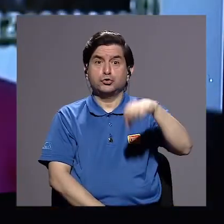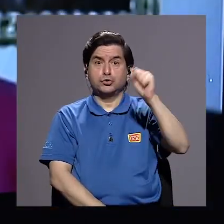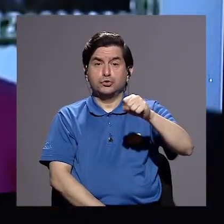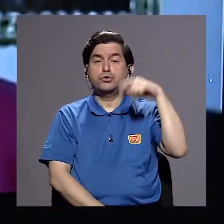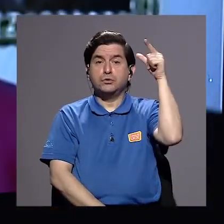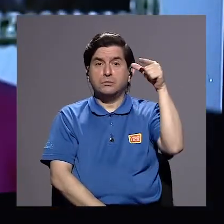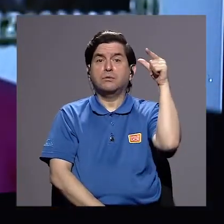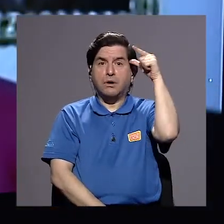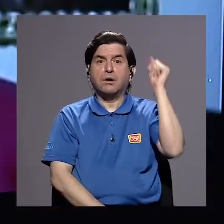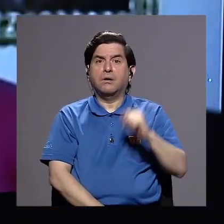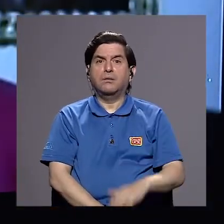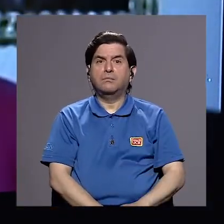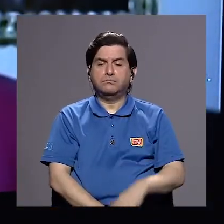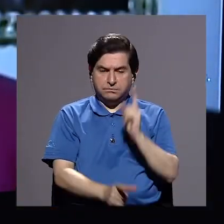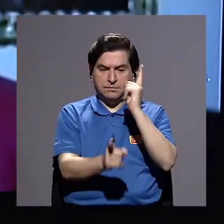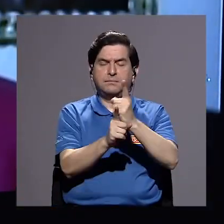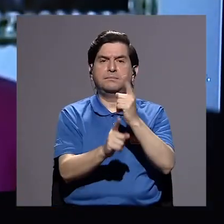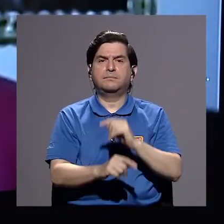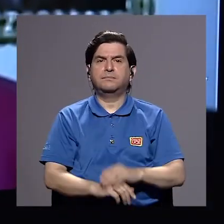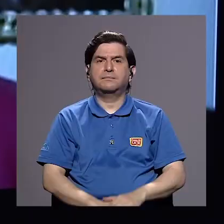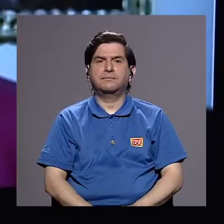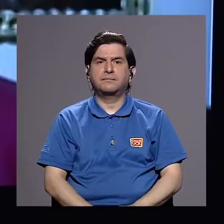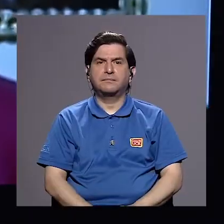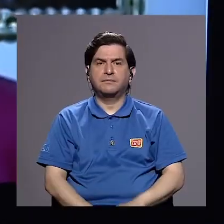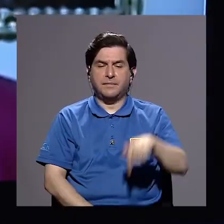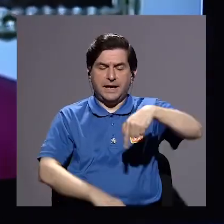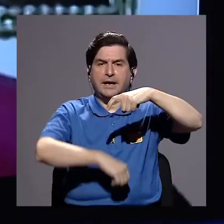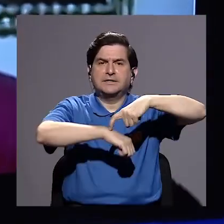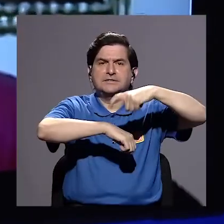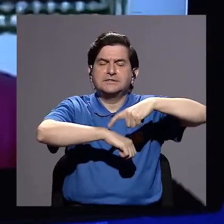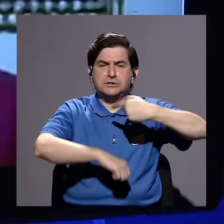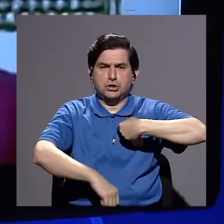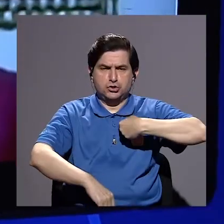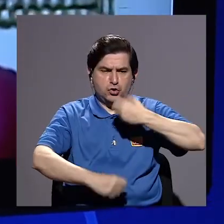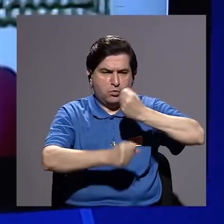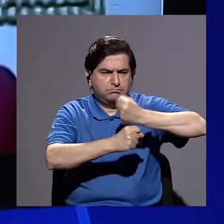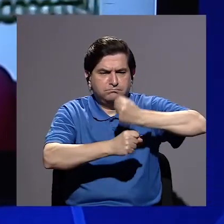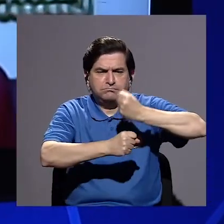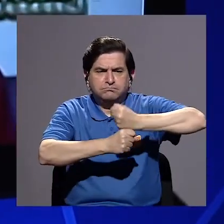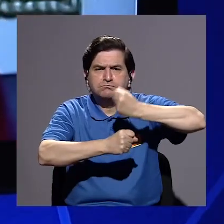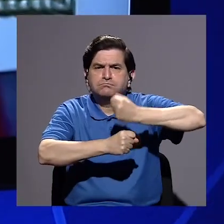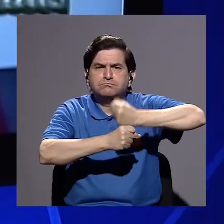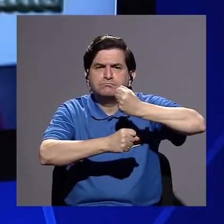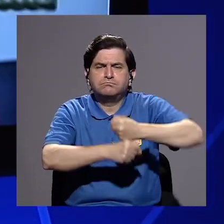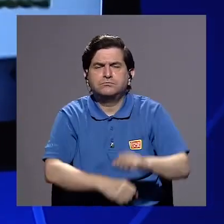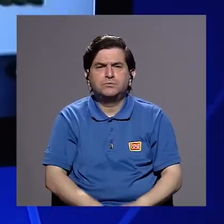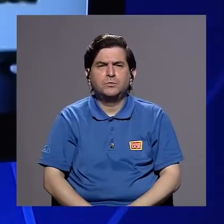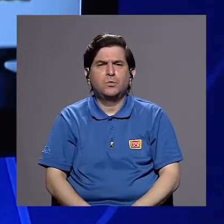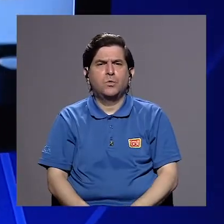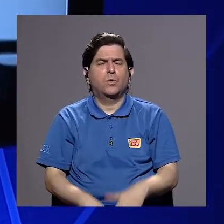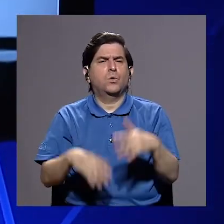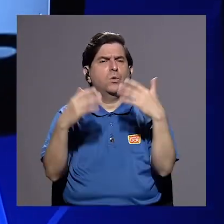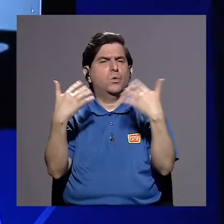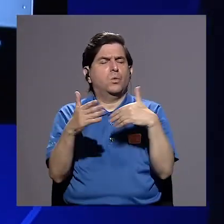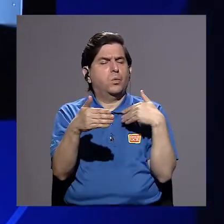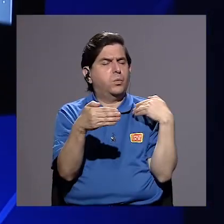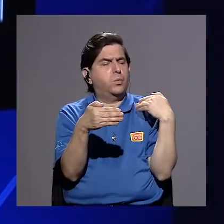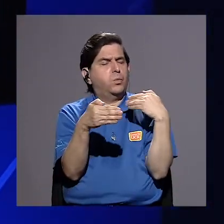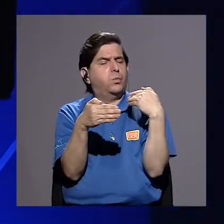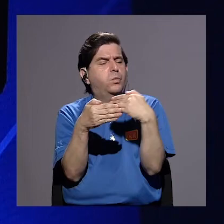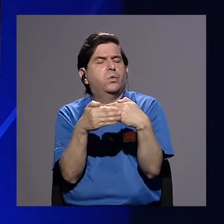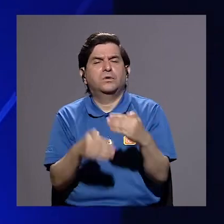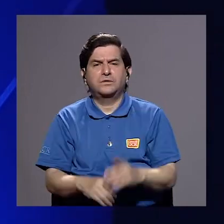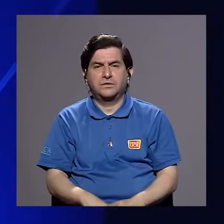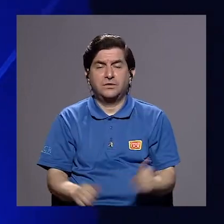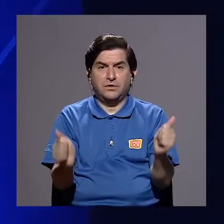duda alguna, así es. Y precisamente en este momento estoy trabajando muy de